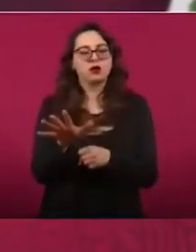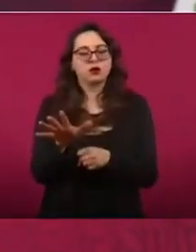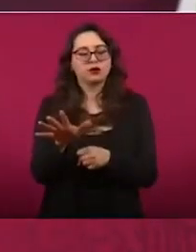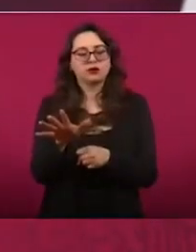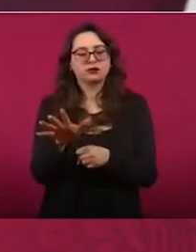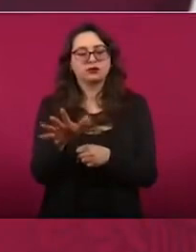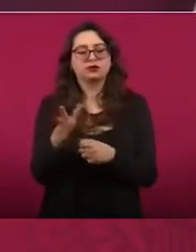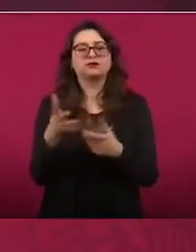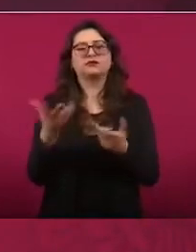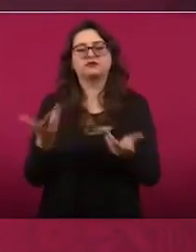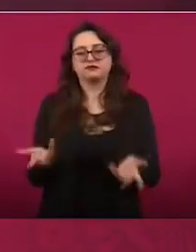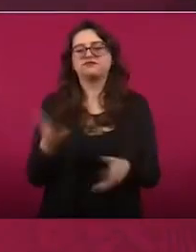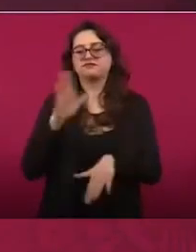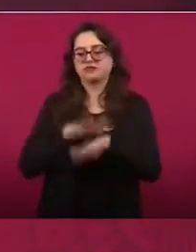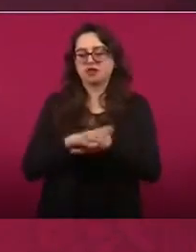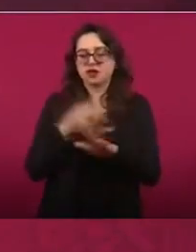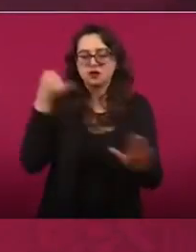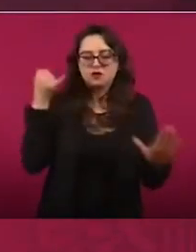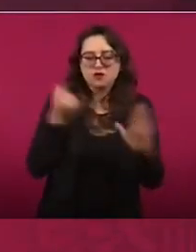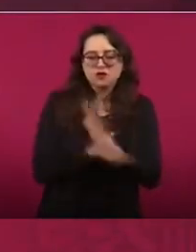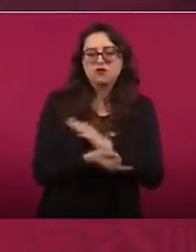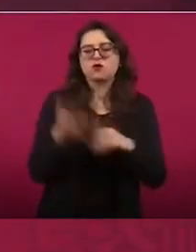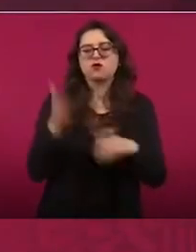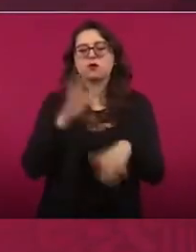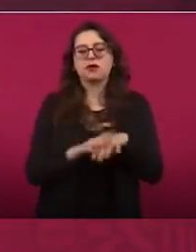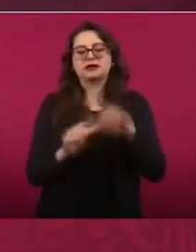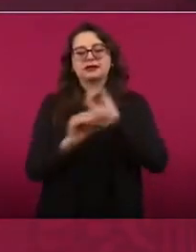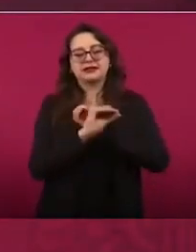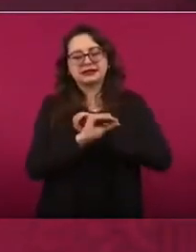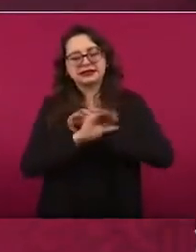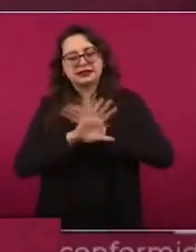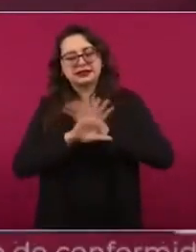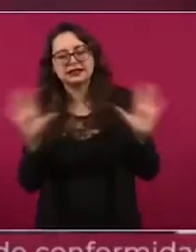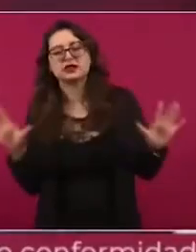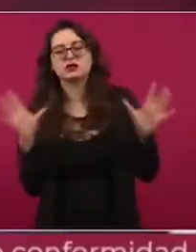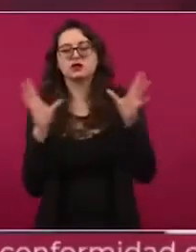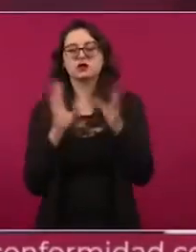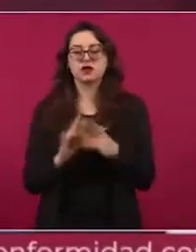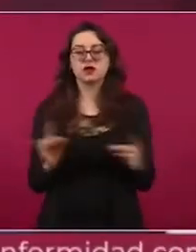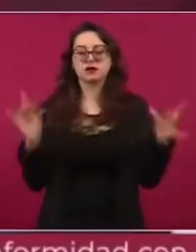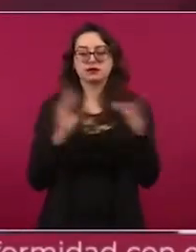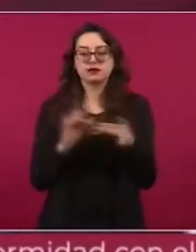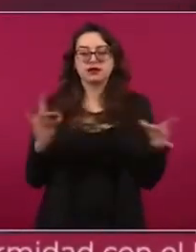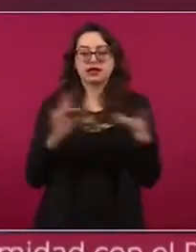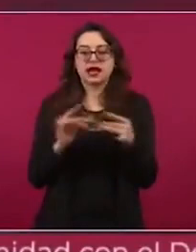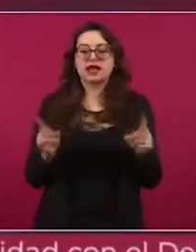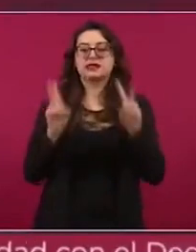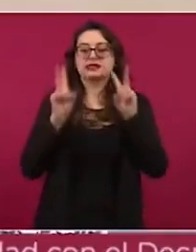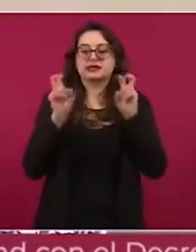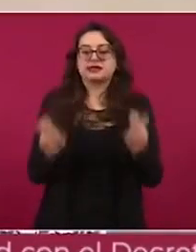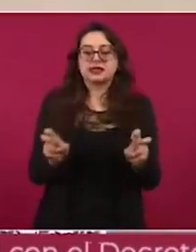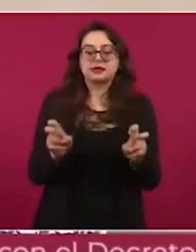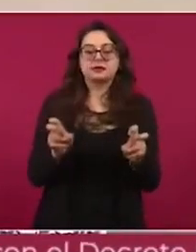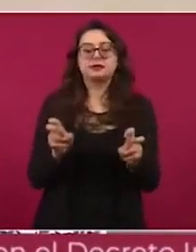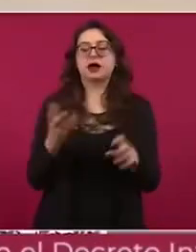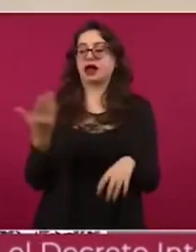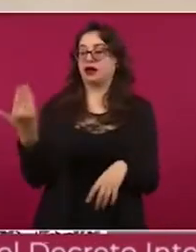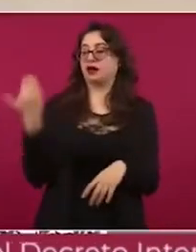con más detalles sobre la adquisición que hizo